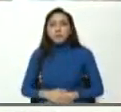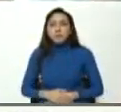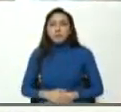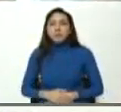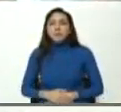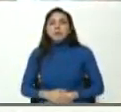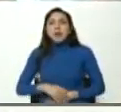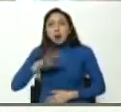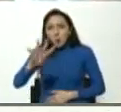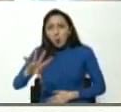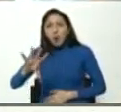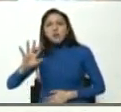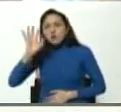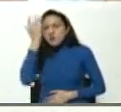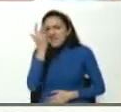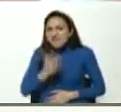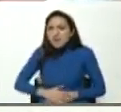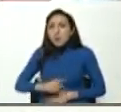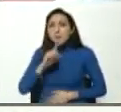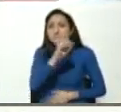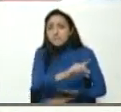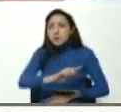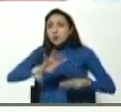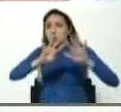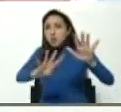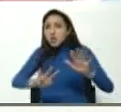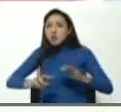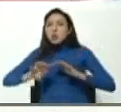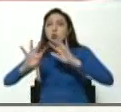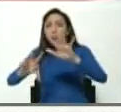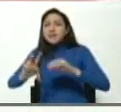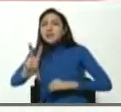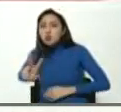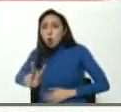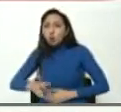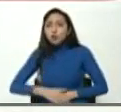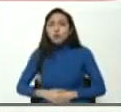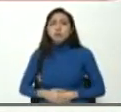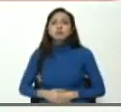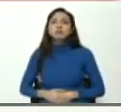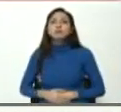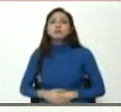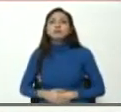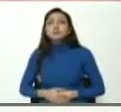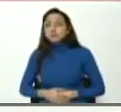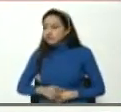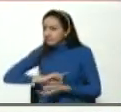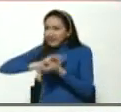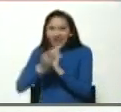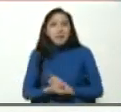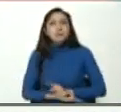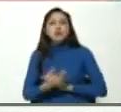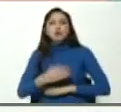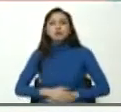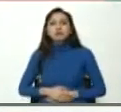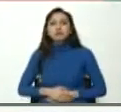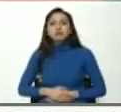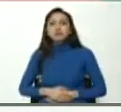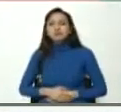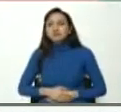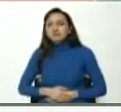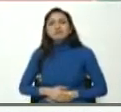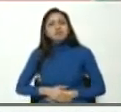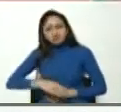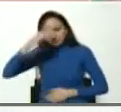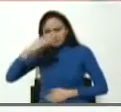el 4 de febrero de 1992 fue al revés salió la dignidad